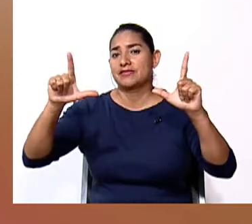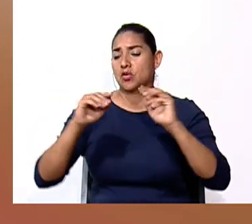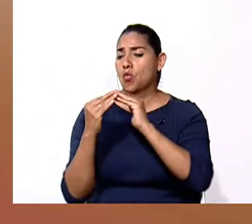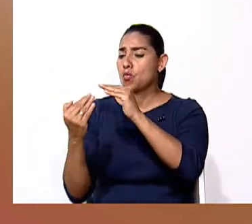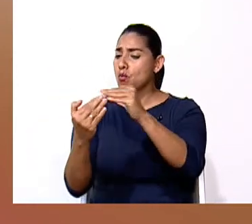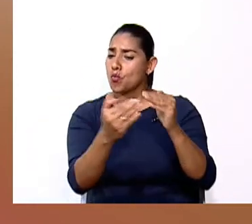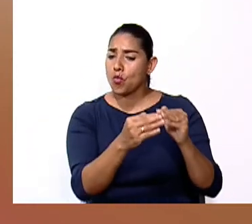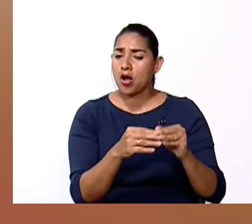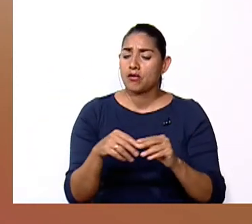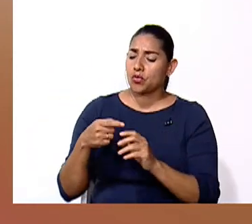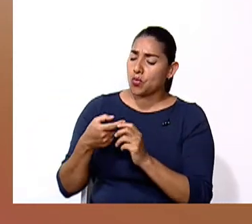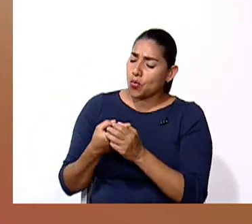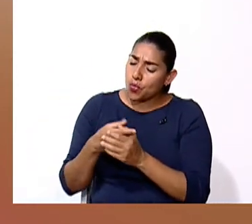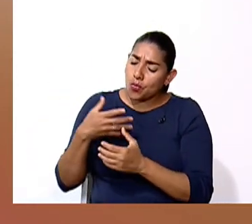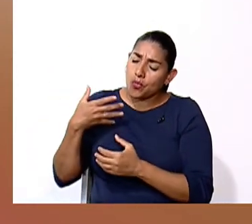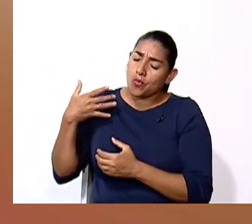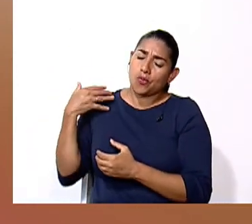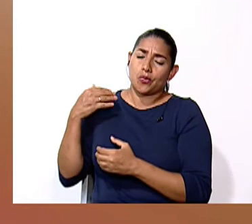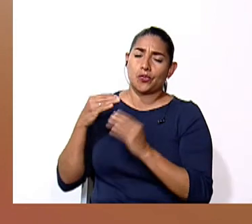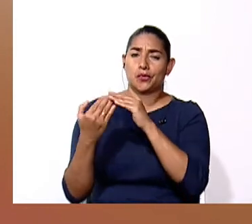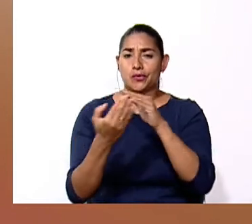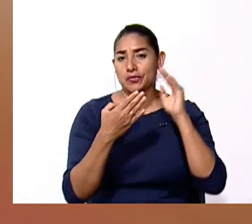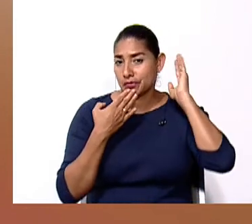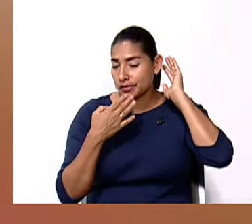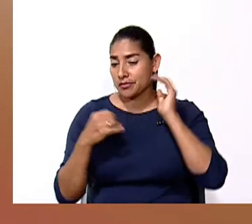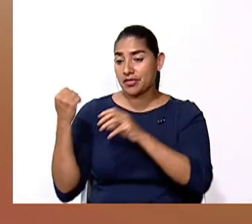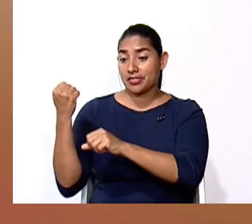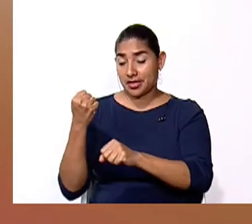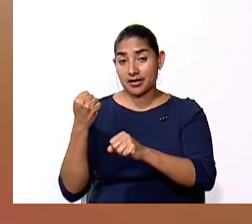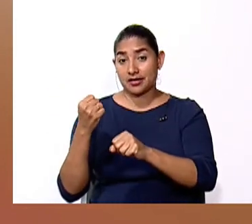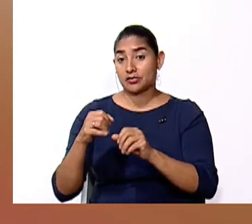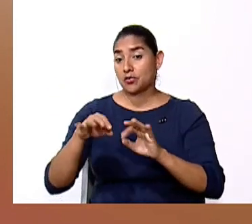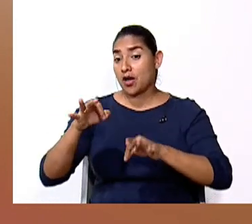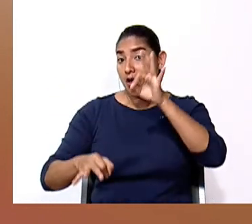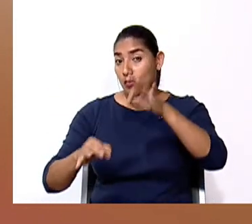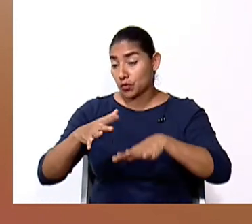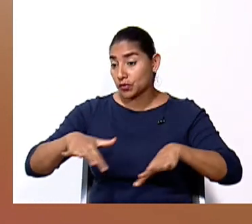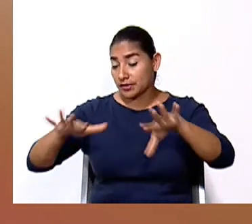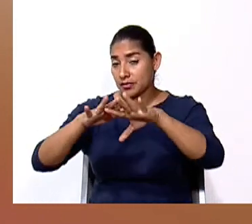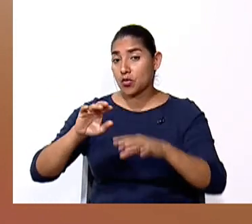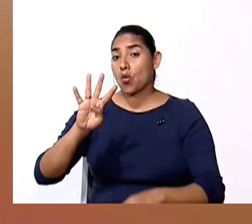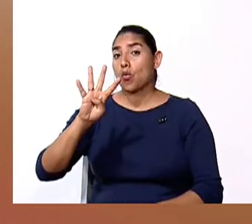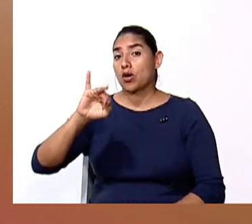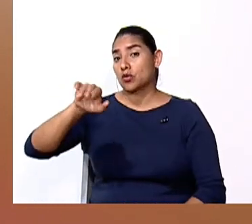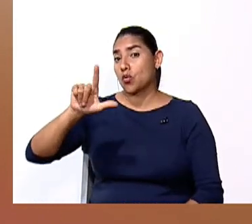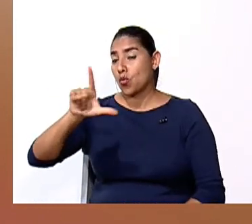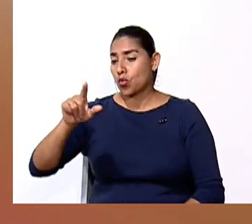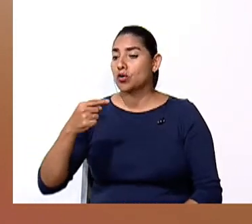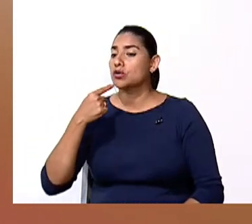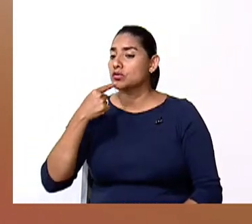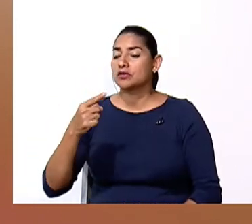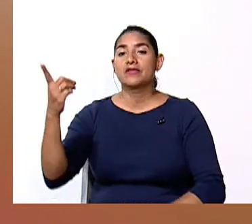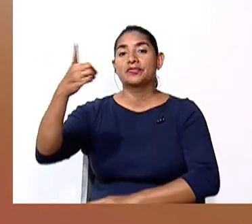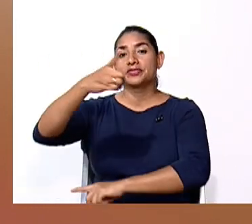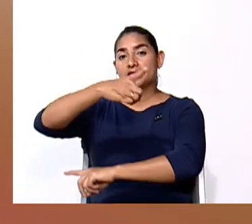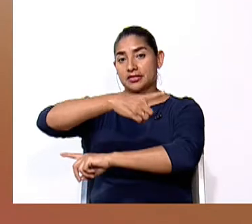coraje, de fuerza, porque él nunca se quiso doblegar ante la resistencia,